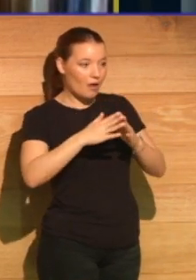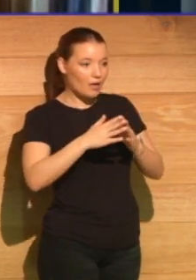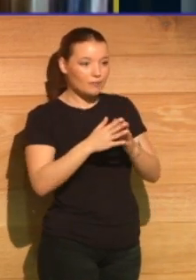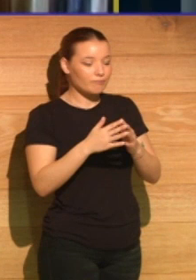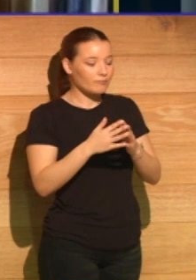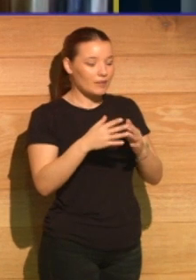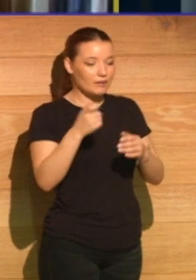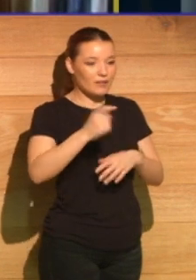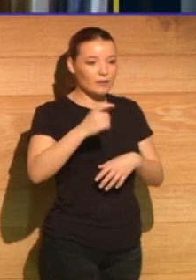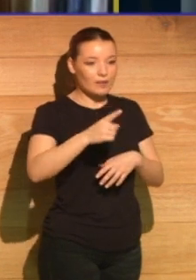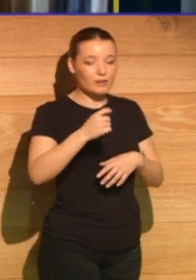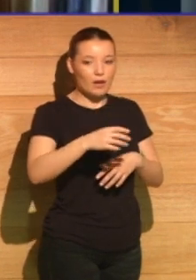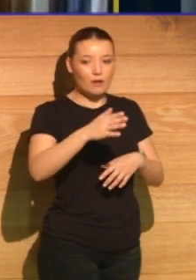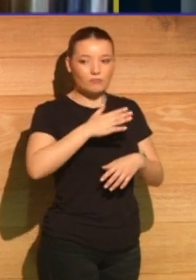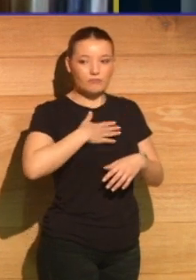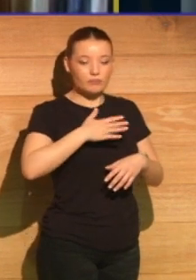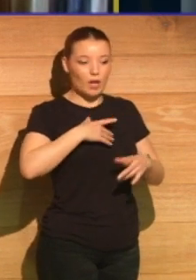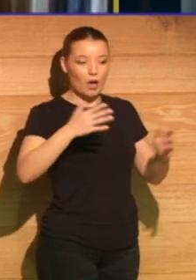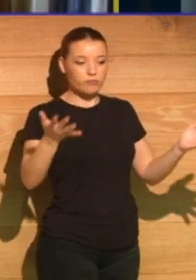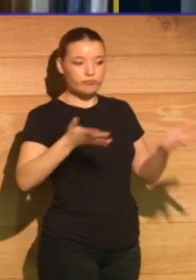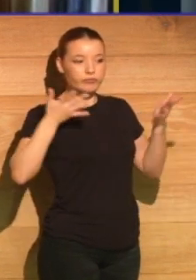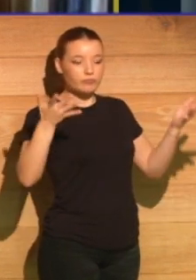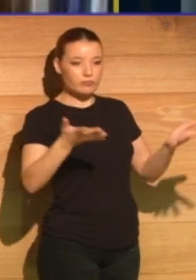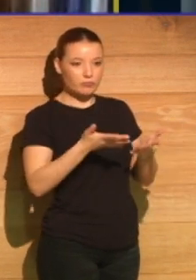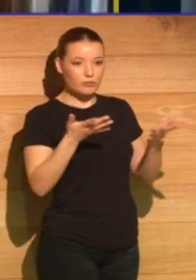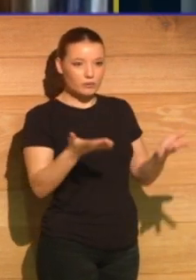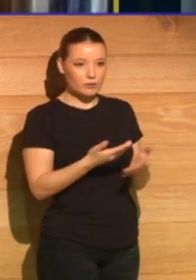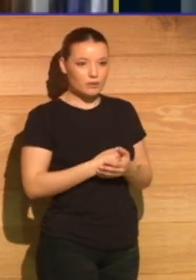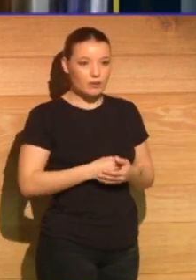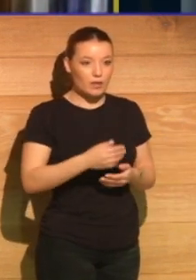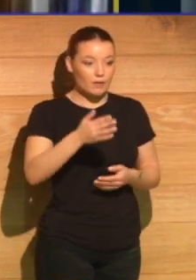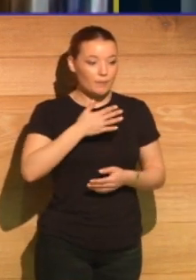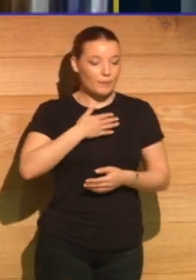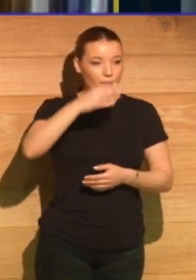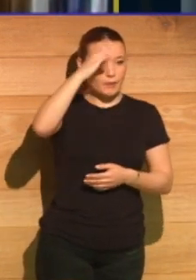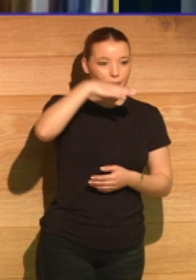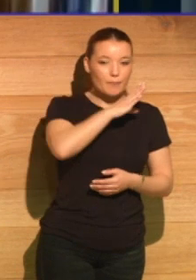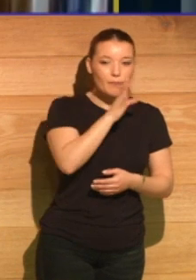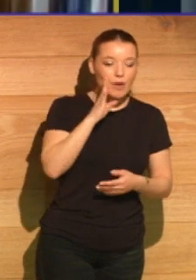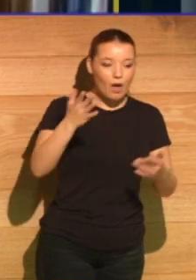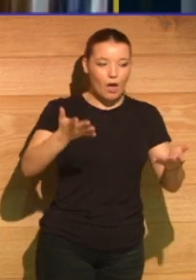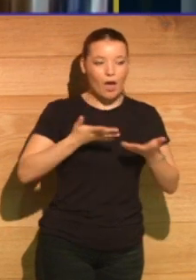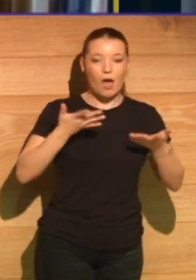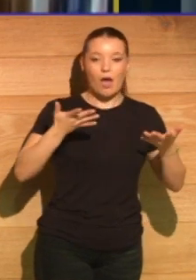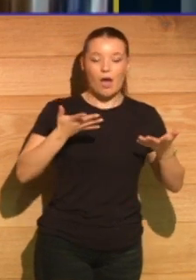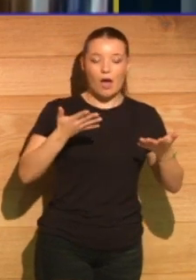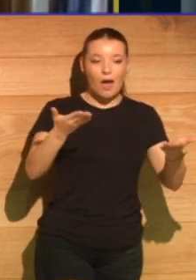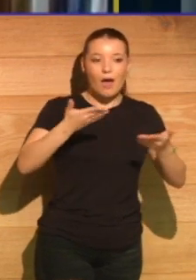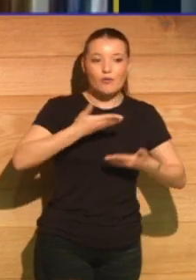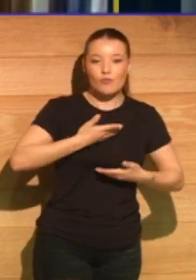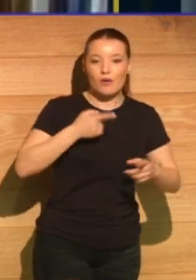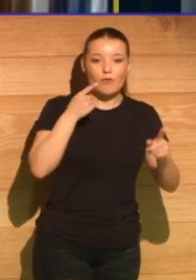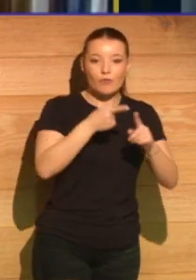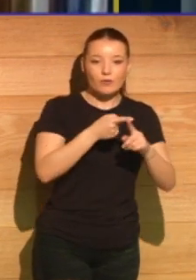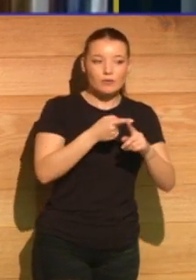gustase la física y mi madre incluso quería que fuese ingeniera, que ahora es como ingenierías de chico, pues no, mi madre hubiera disfrutado también